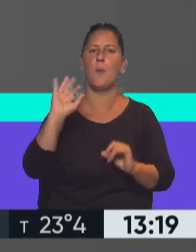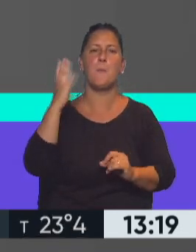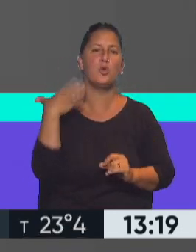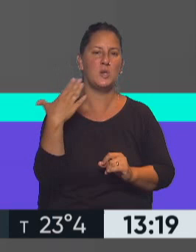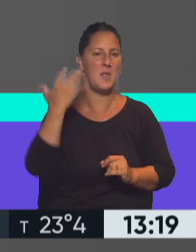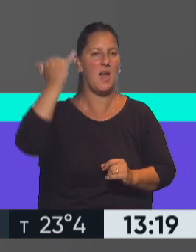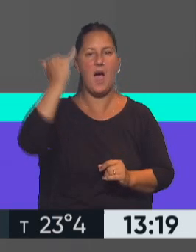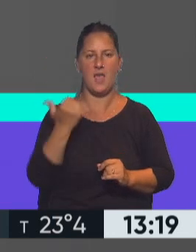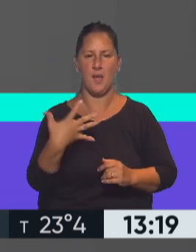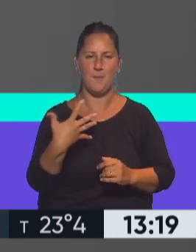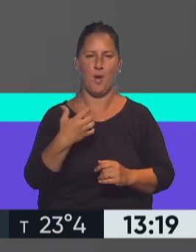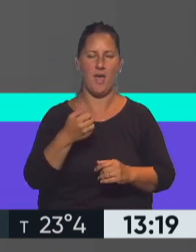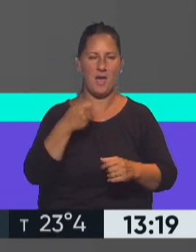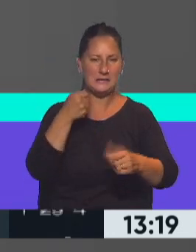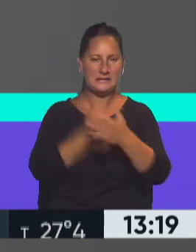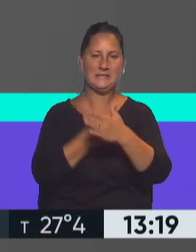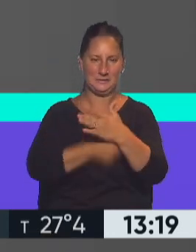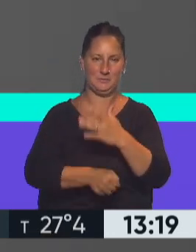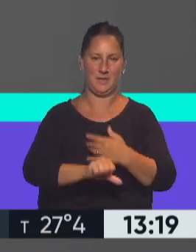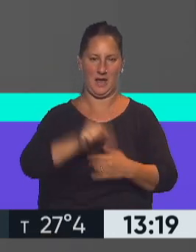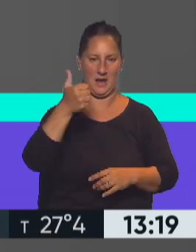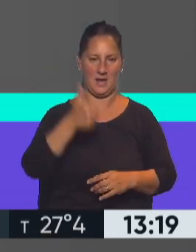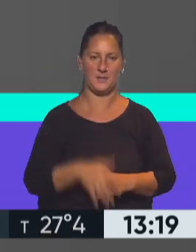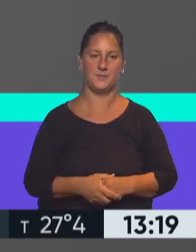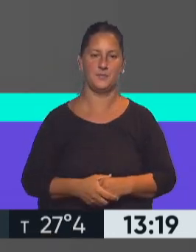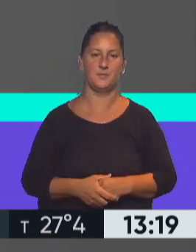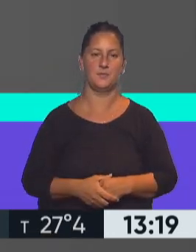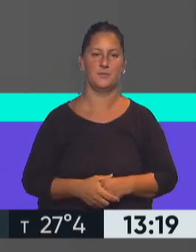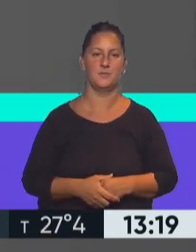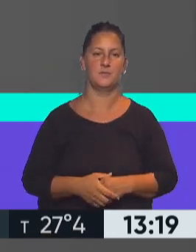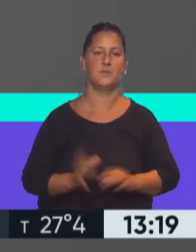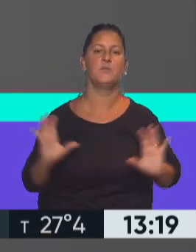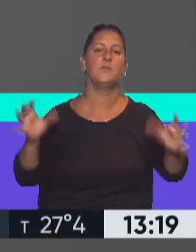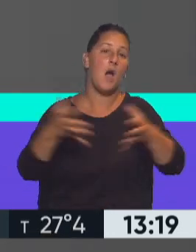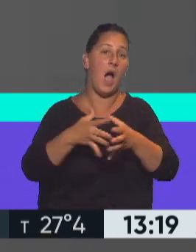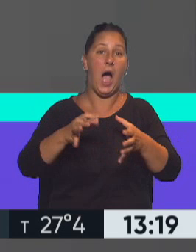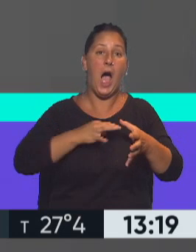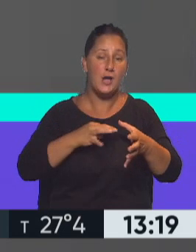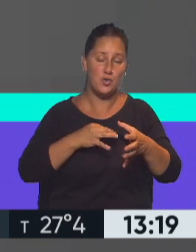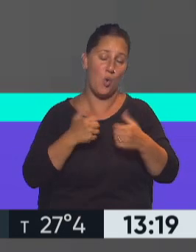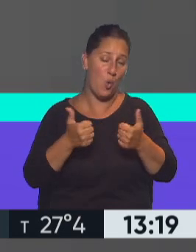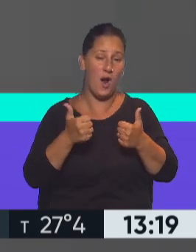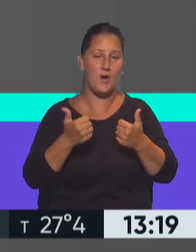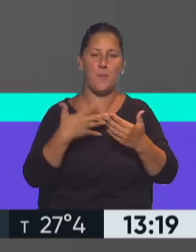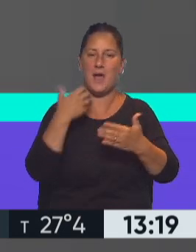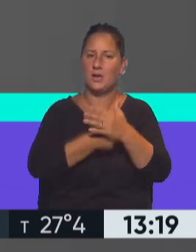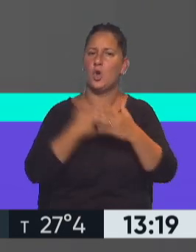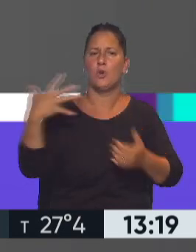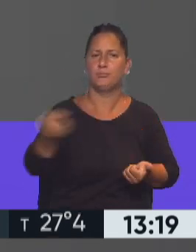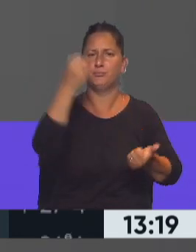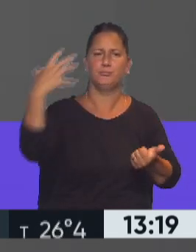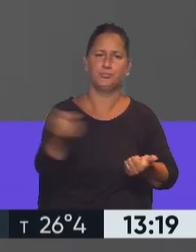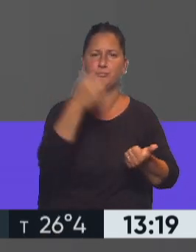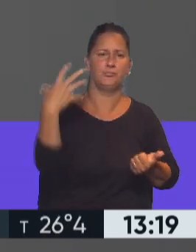pelear. Entonces, yo creo que todo está dado para que podamos hacer un buen año, podamos pelear todas las copas que